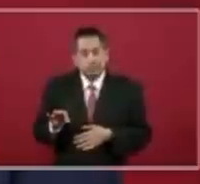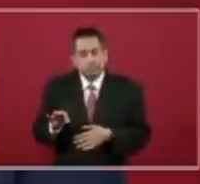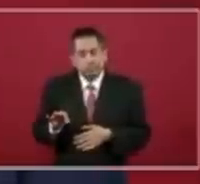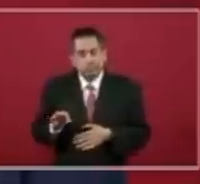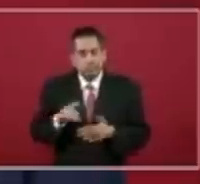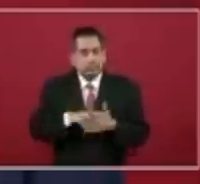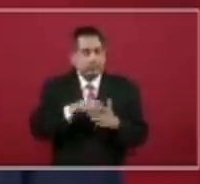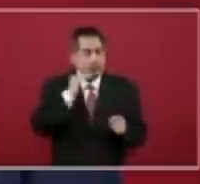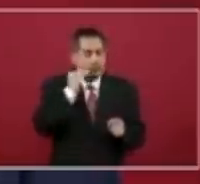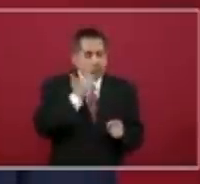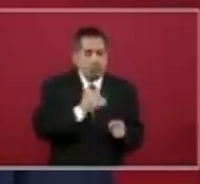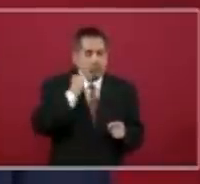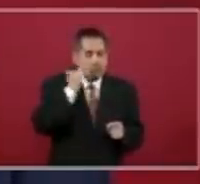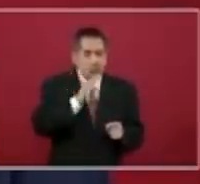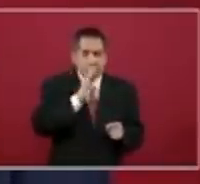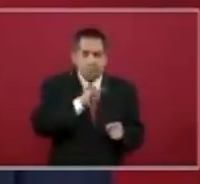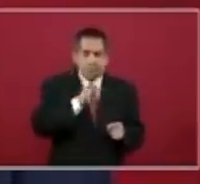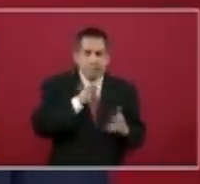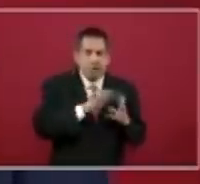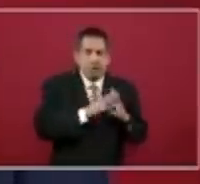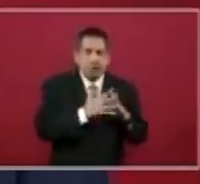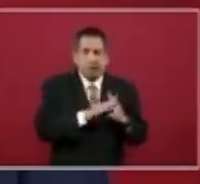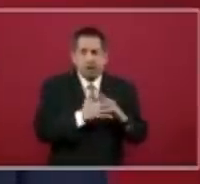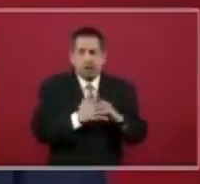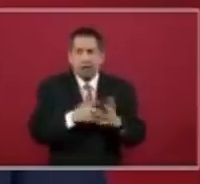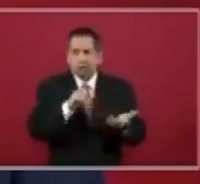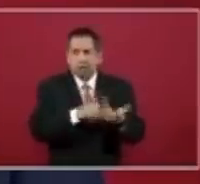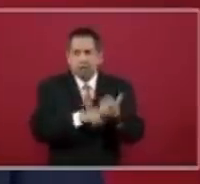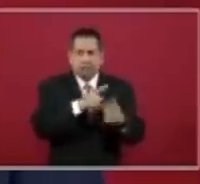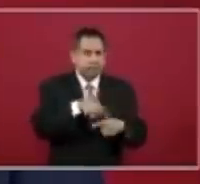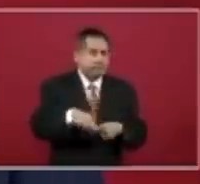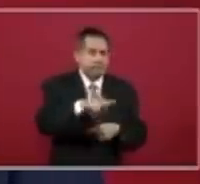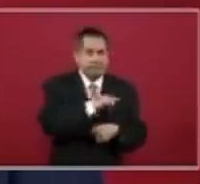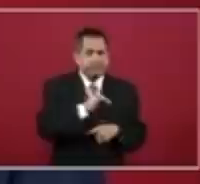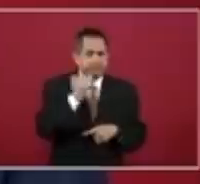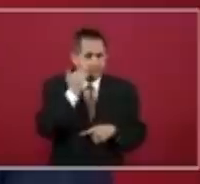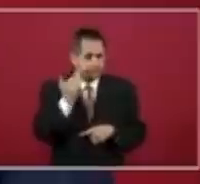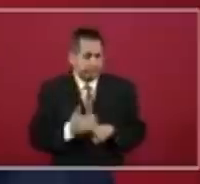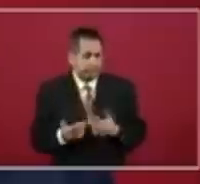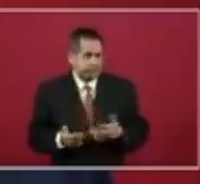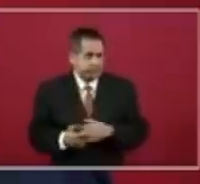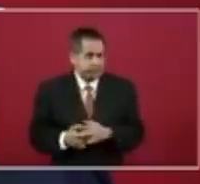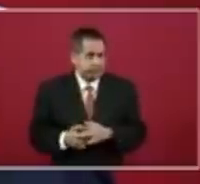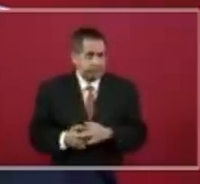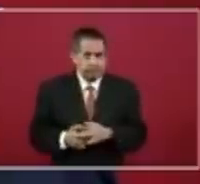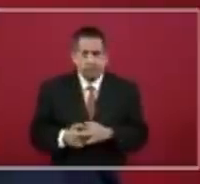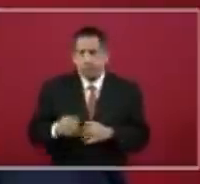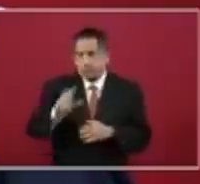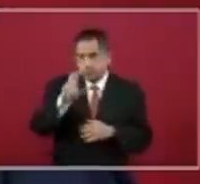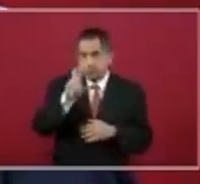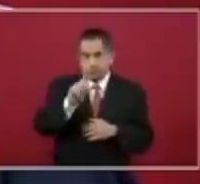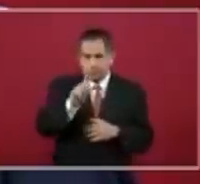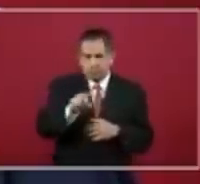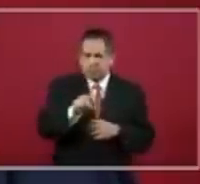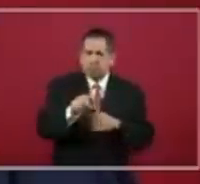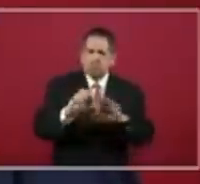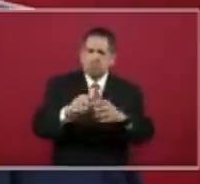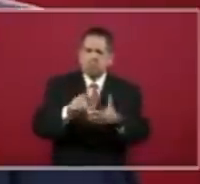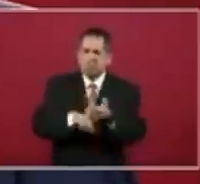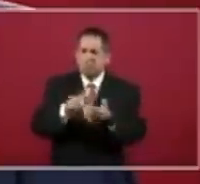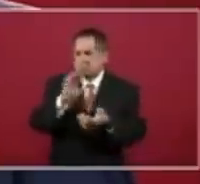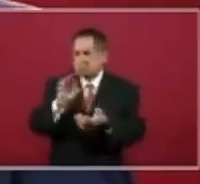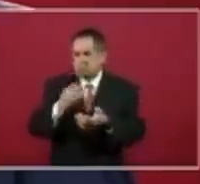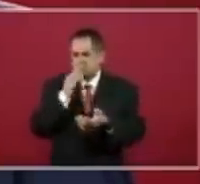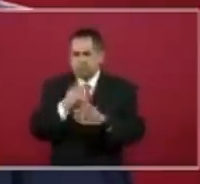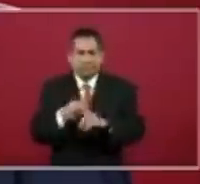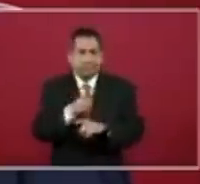tenía irregularidades de las estancias infantiles, 30 estaba bien, pero el